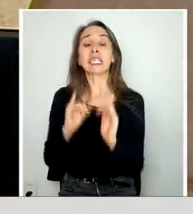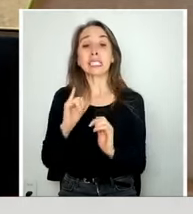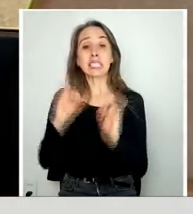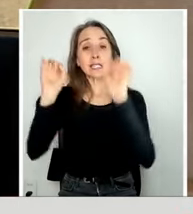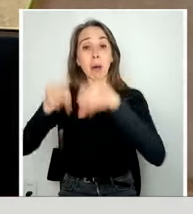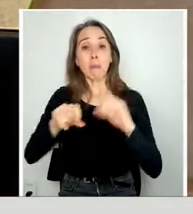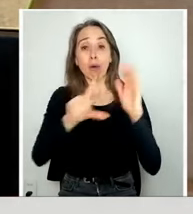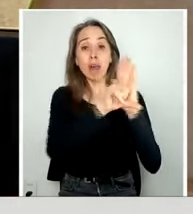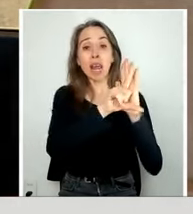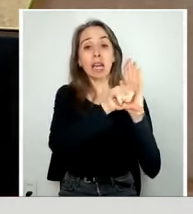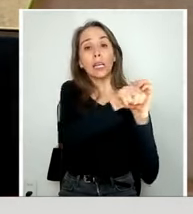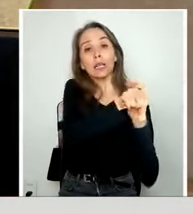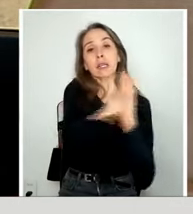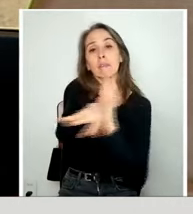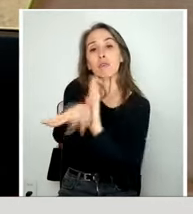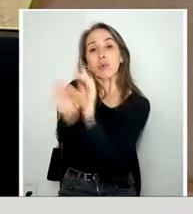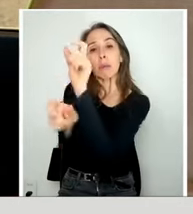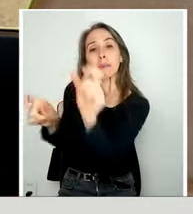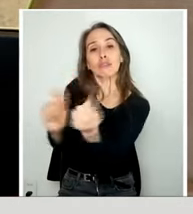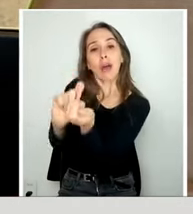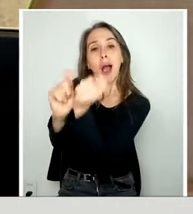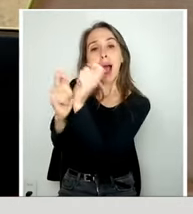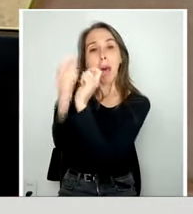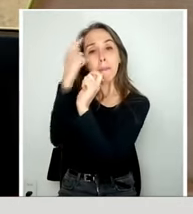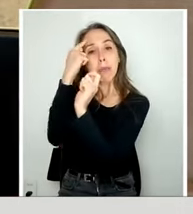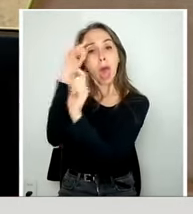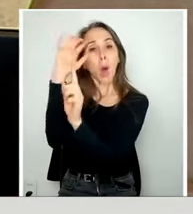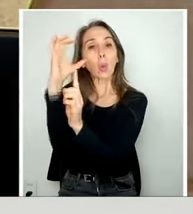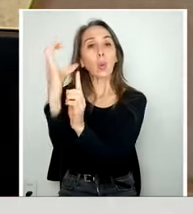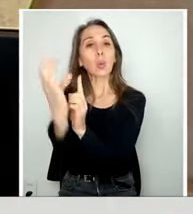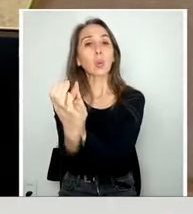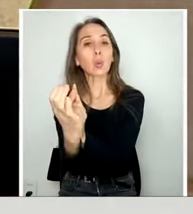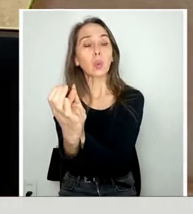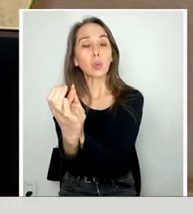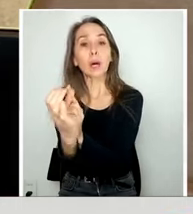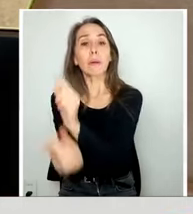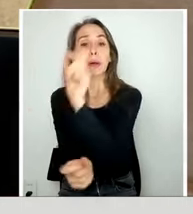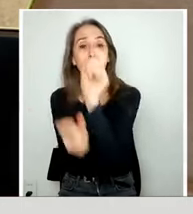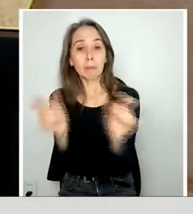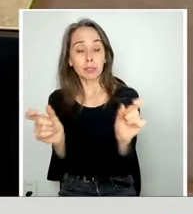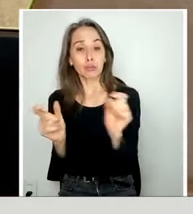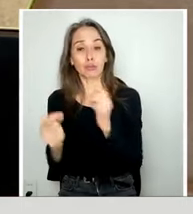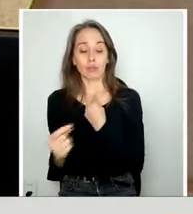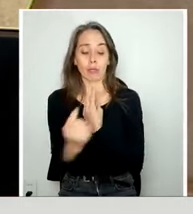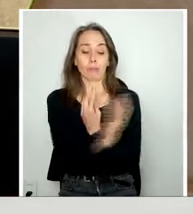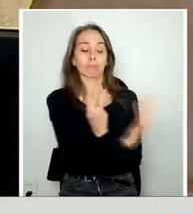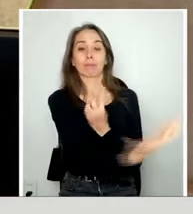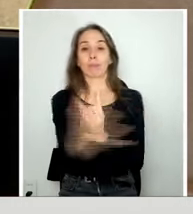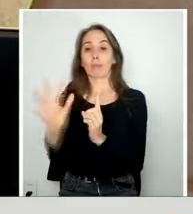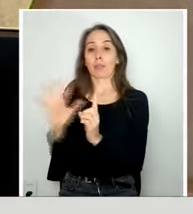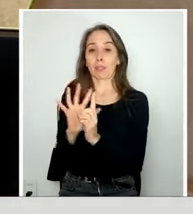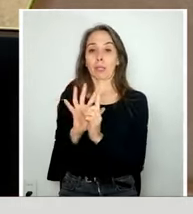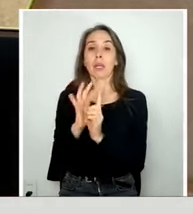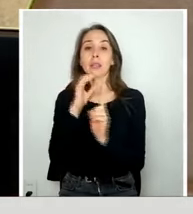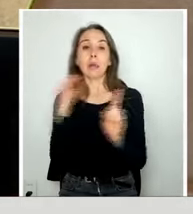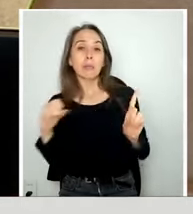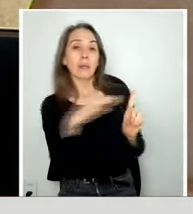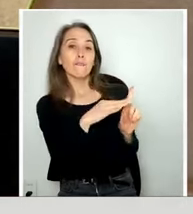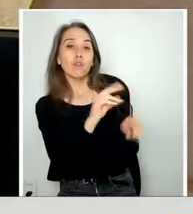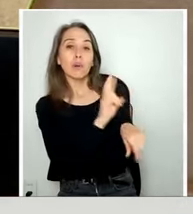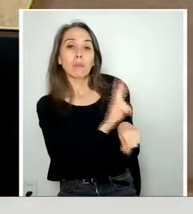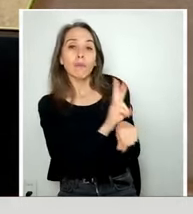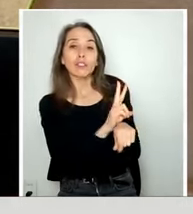un cambio cultural no solamente respecto a las personas que nos rodean sino que Respecto a los docentes y directivos de establecimiento